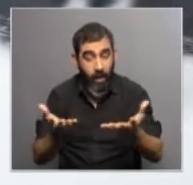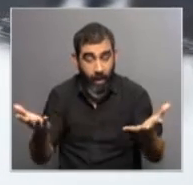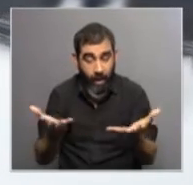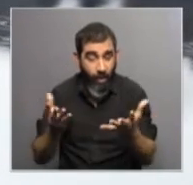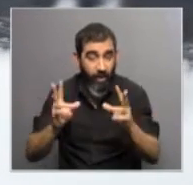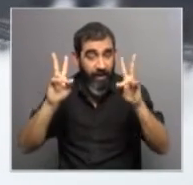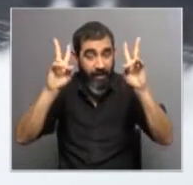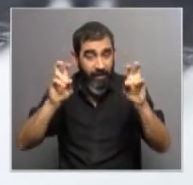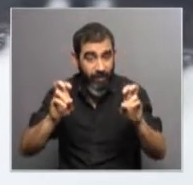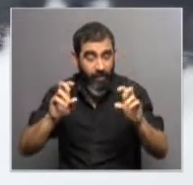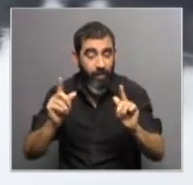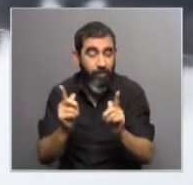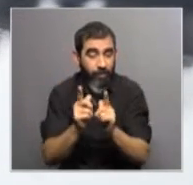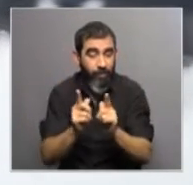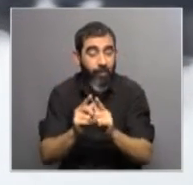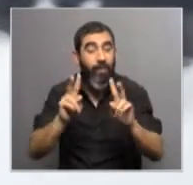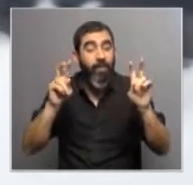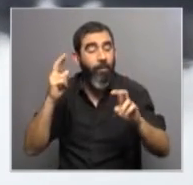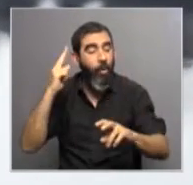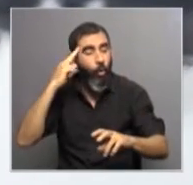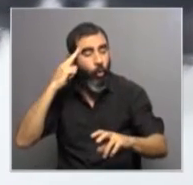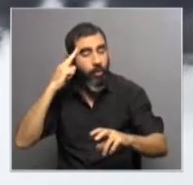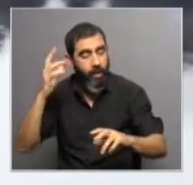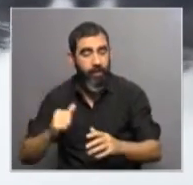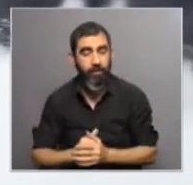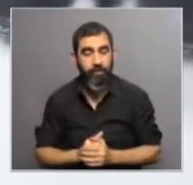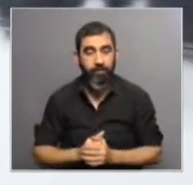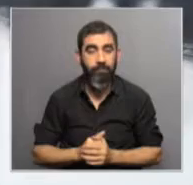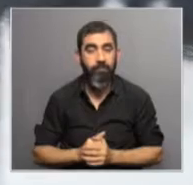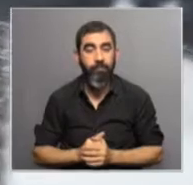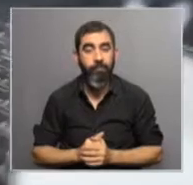a referir en breve, que es el tema de la nostalgia.